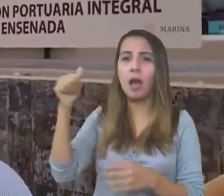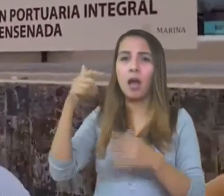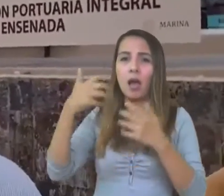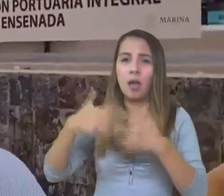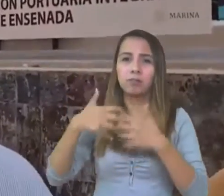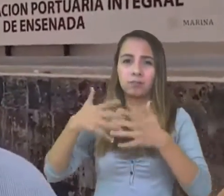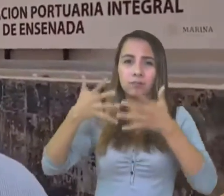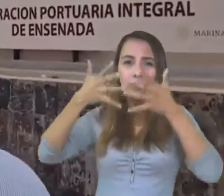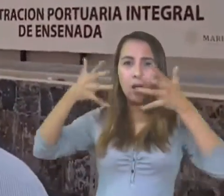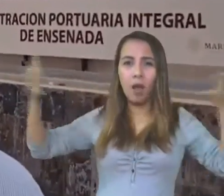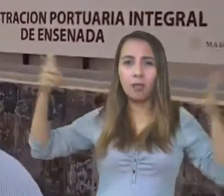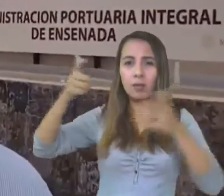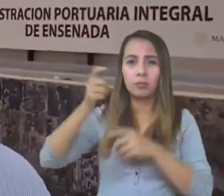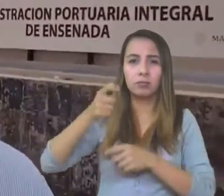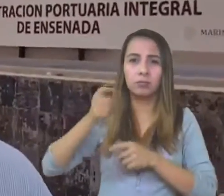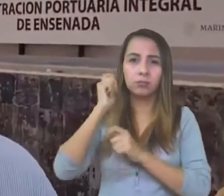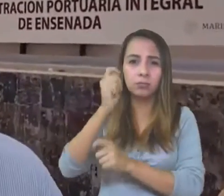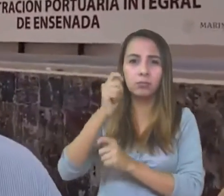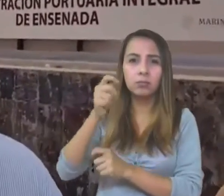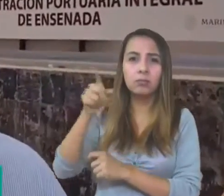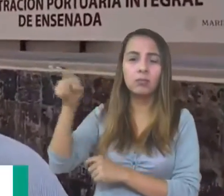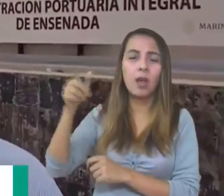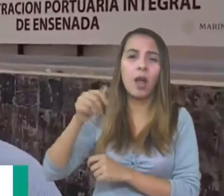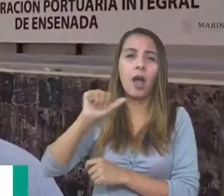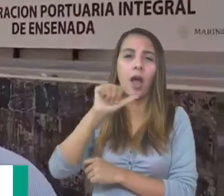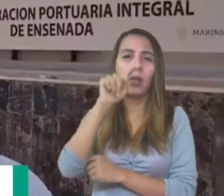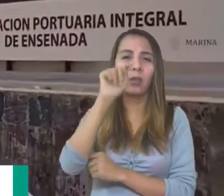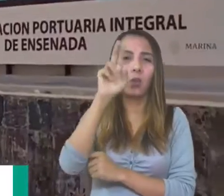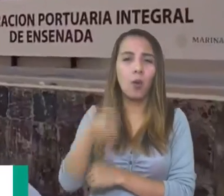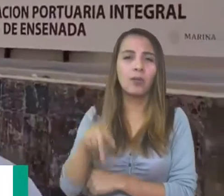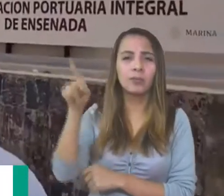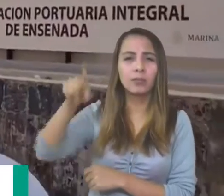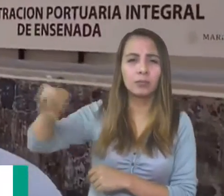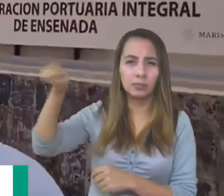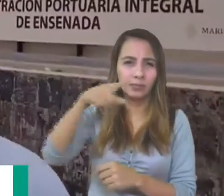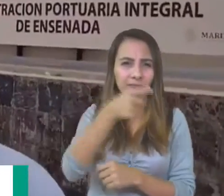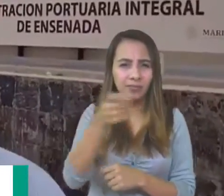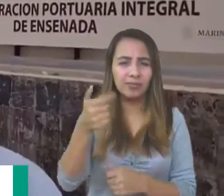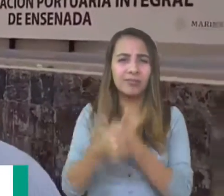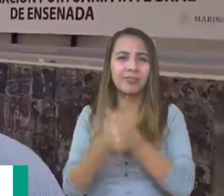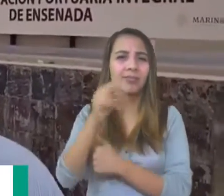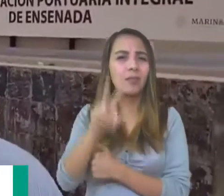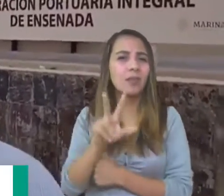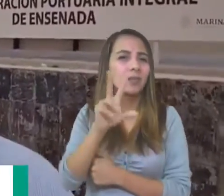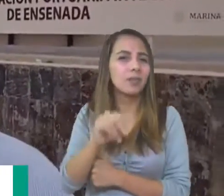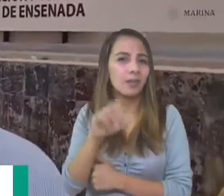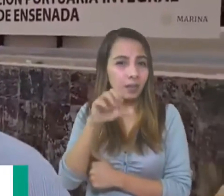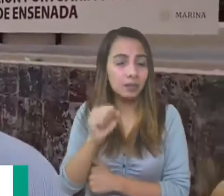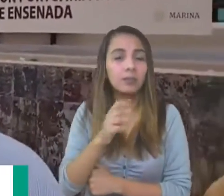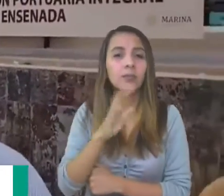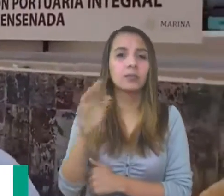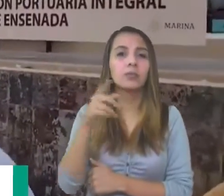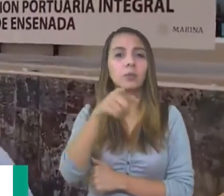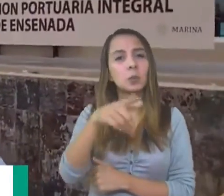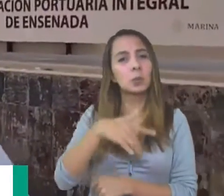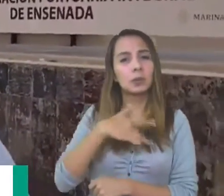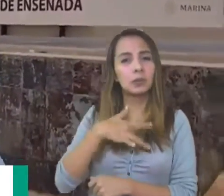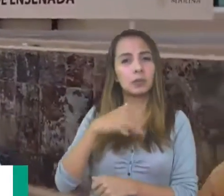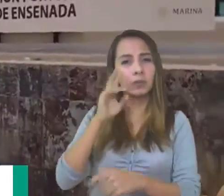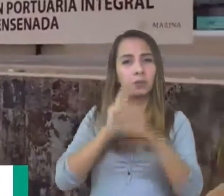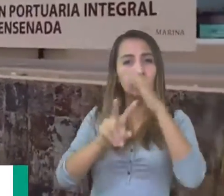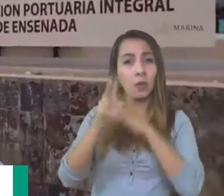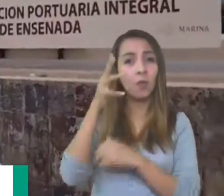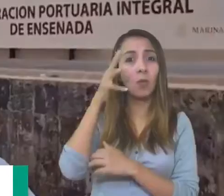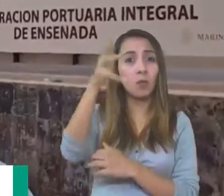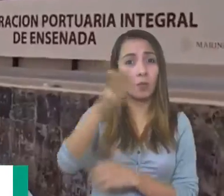tienen su asignación de cuotas de captura de atún. ¿Cuál es para ti tu visión de este problema a futuro? Yo creo